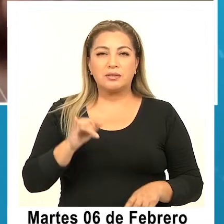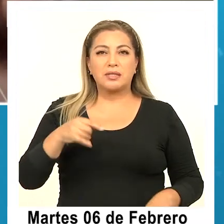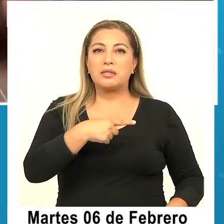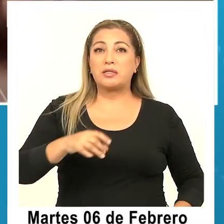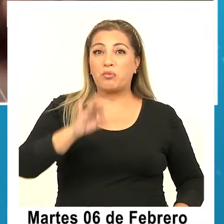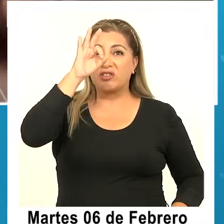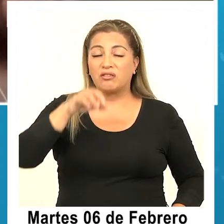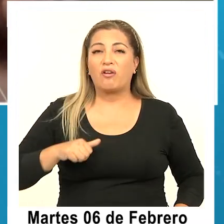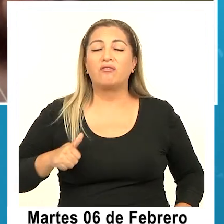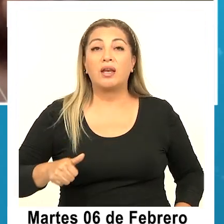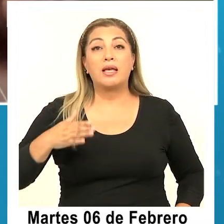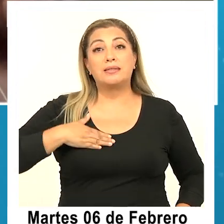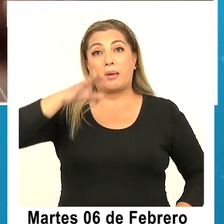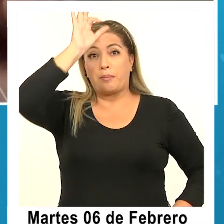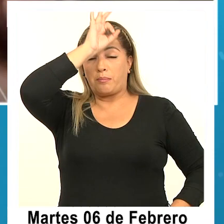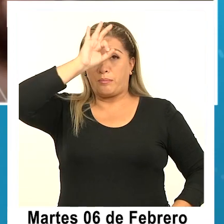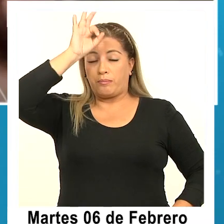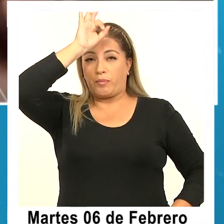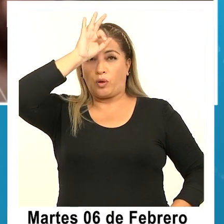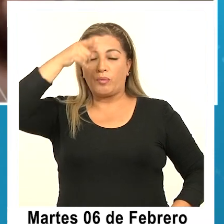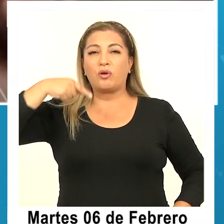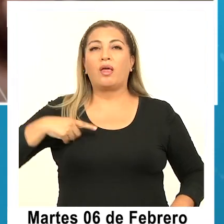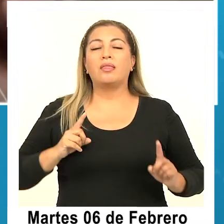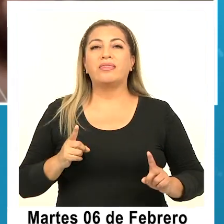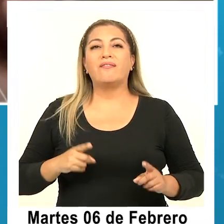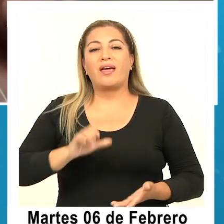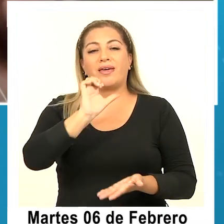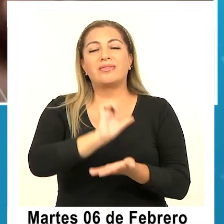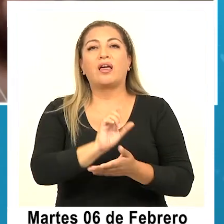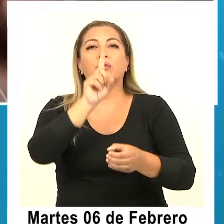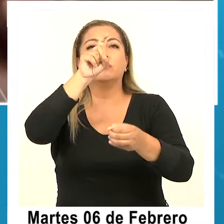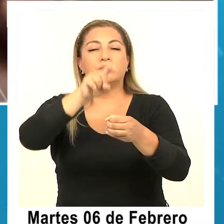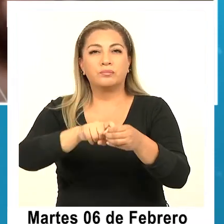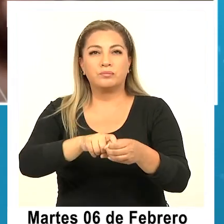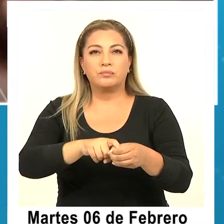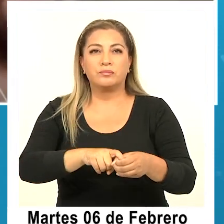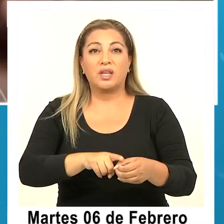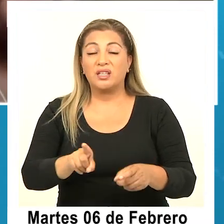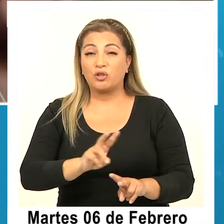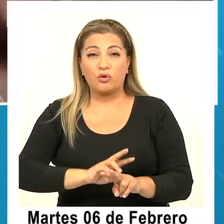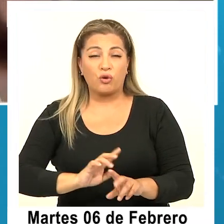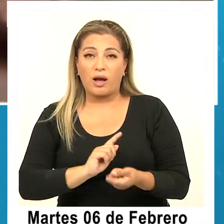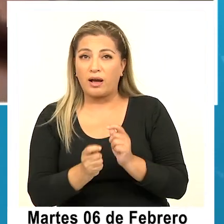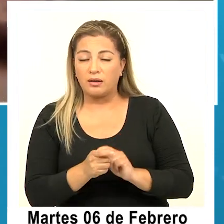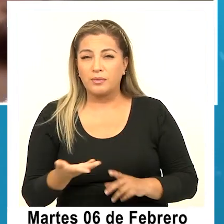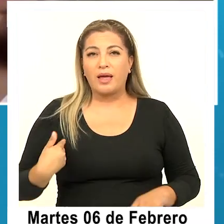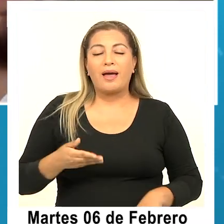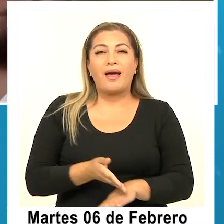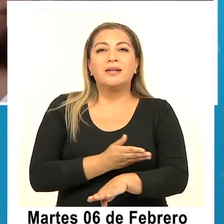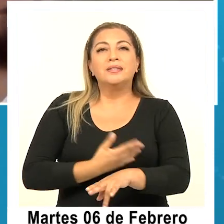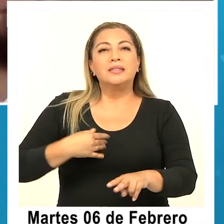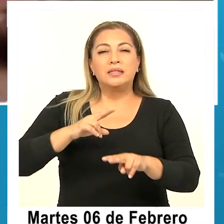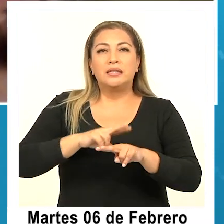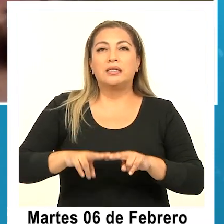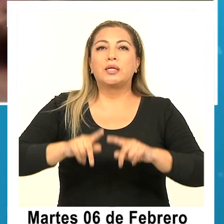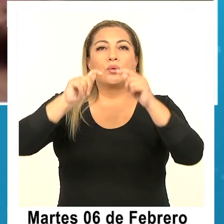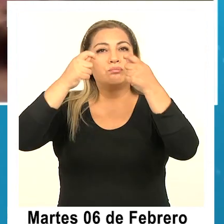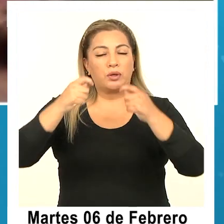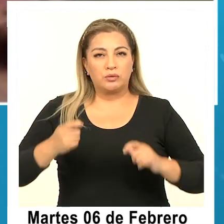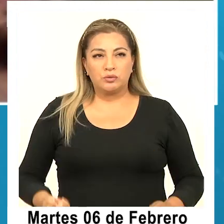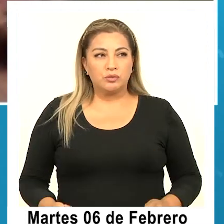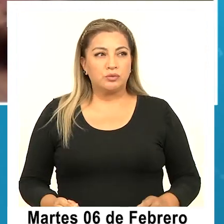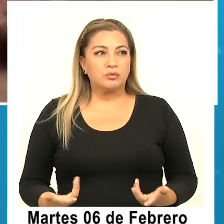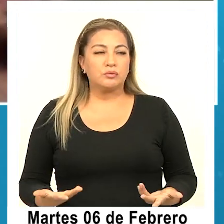100% bien. Eso, desde mi punto de vista, debe pertenecer al Estado. Y eso con una ley o sin ley no cambia nada. Antes implemente eso con un presupuesto,